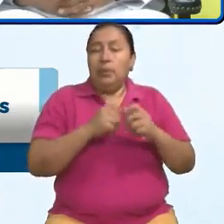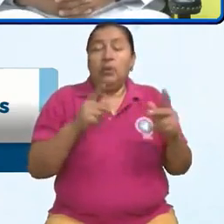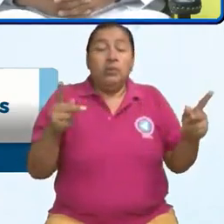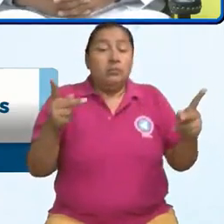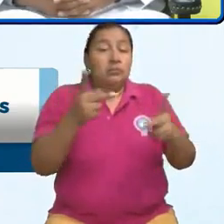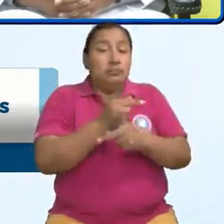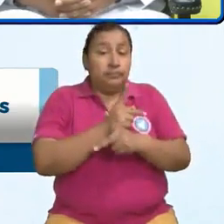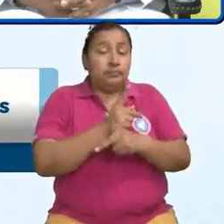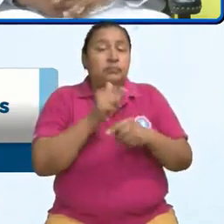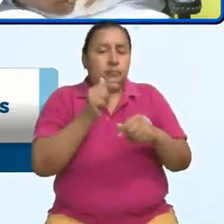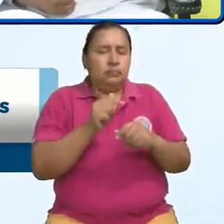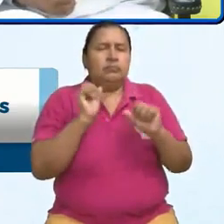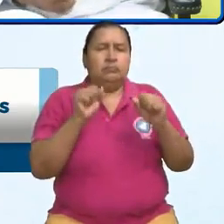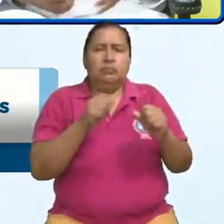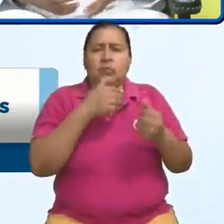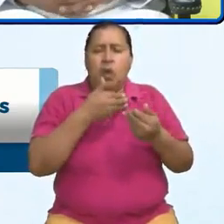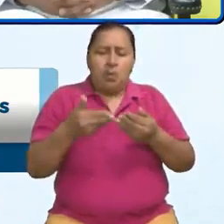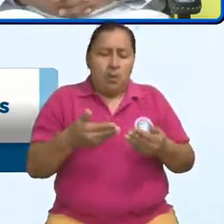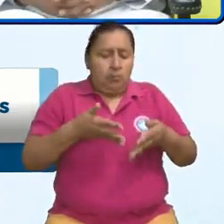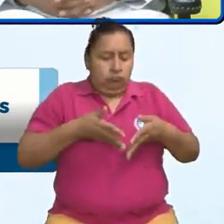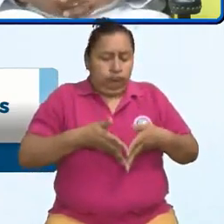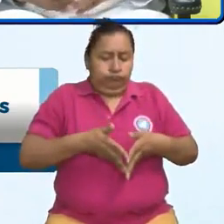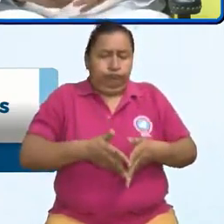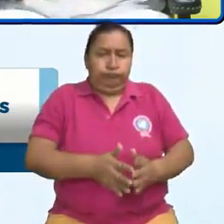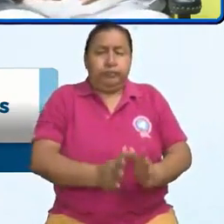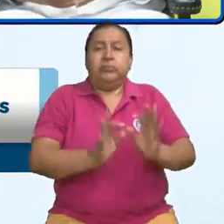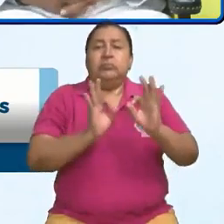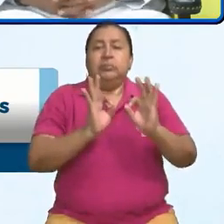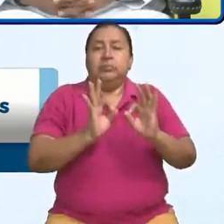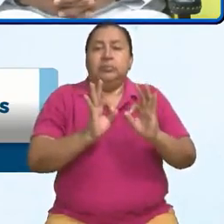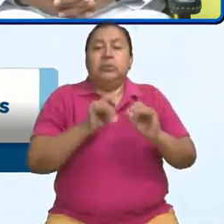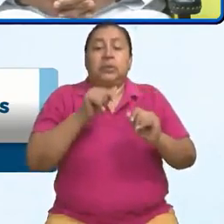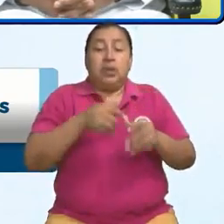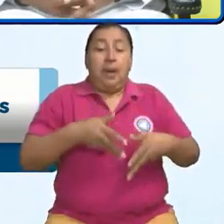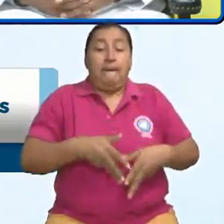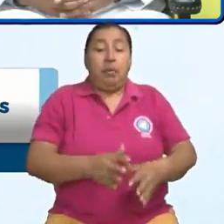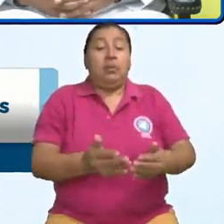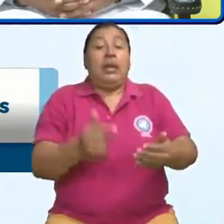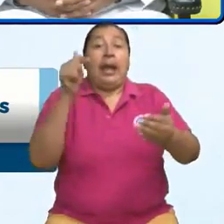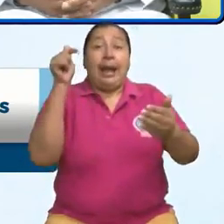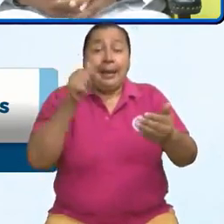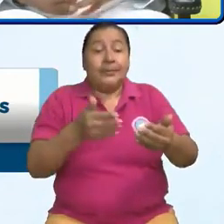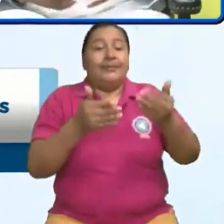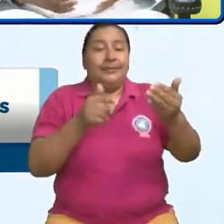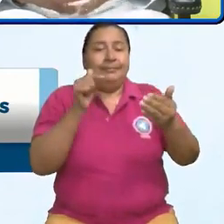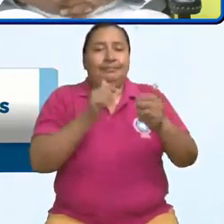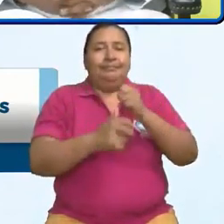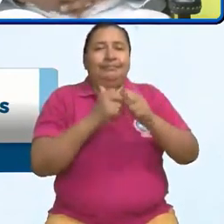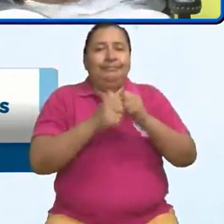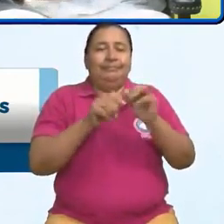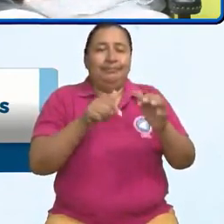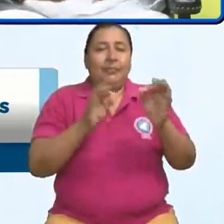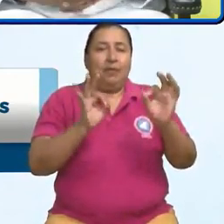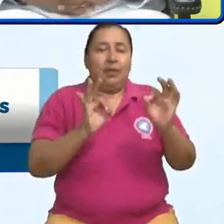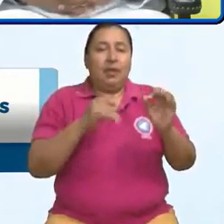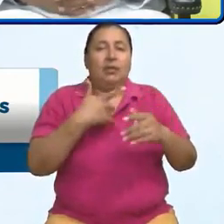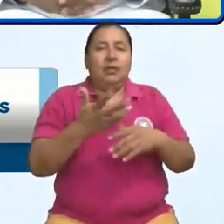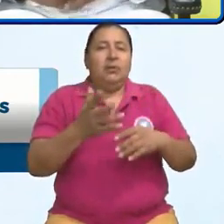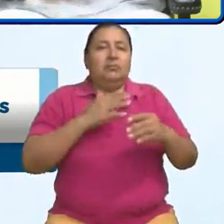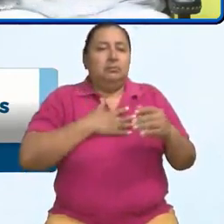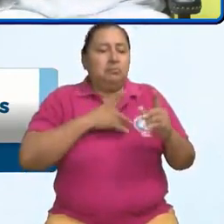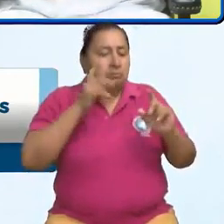complejas, pues el niño también nace normal. Inclusive ese es el problema que tenemos, porque el niño nace bien, no se le oculta un